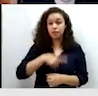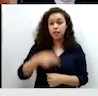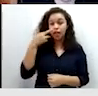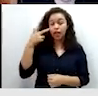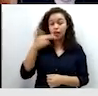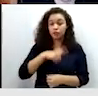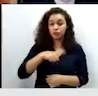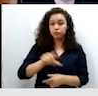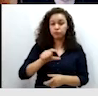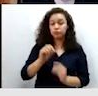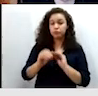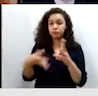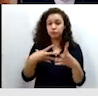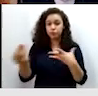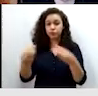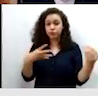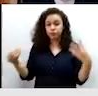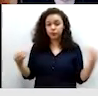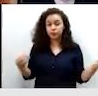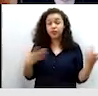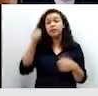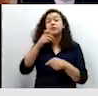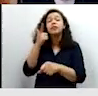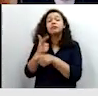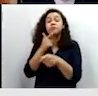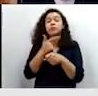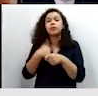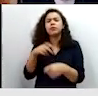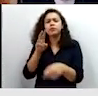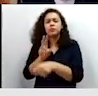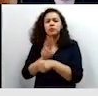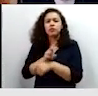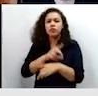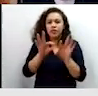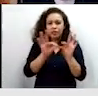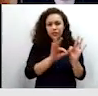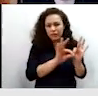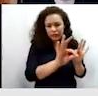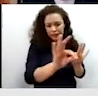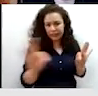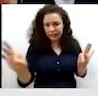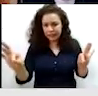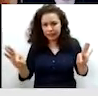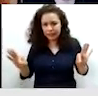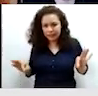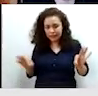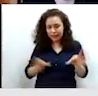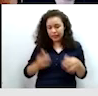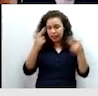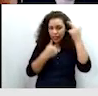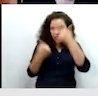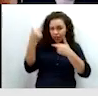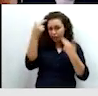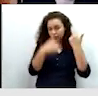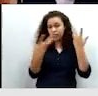roedor. Entonces, siempre para identificar esto, siempre debo de vigilar las orillitas de mis almacenes y todo debe